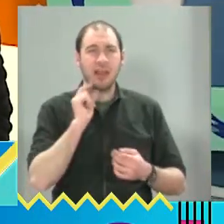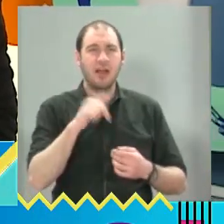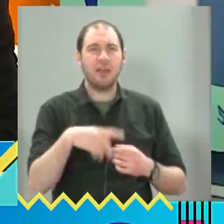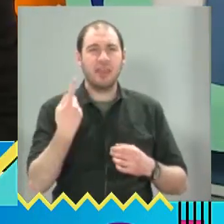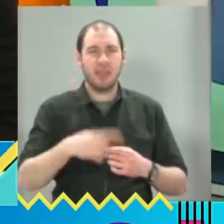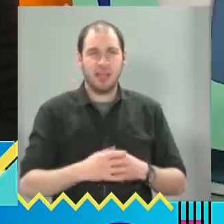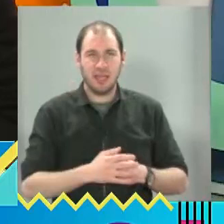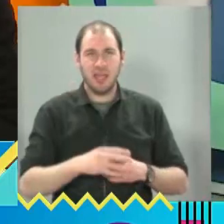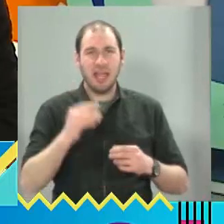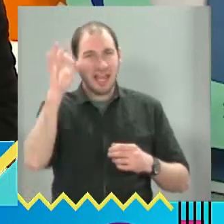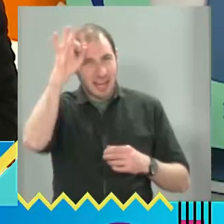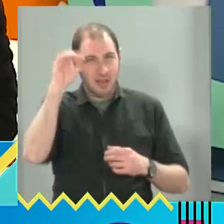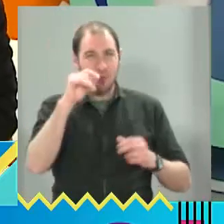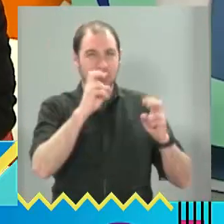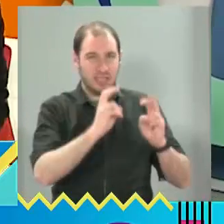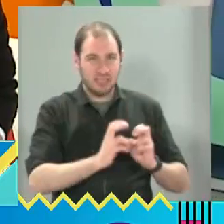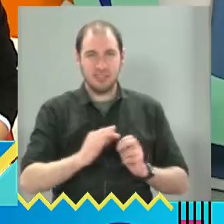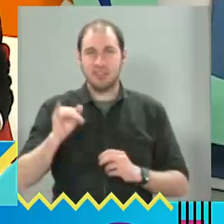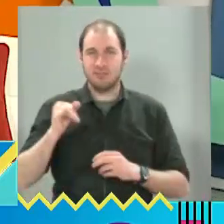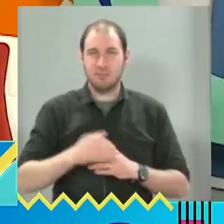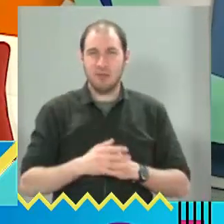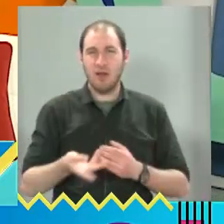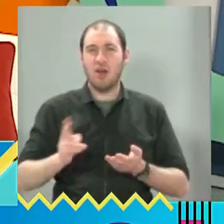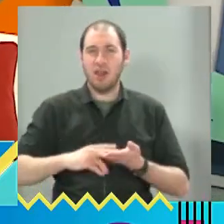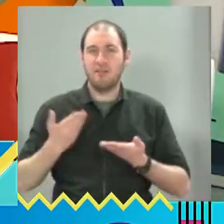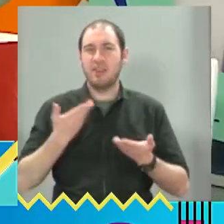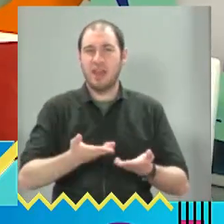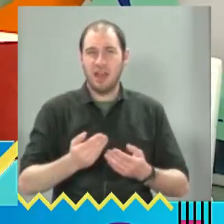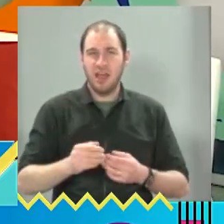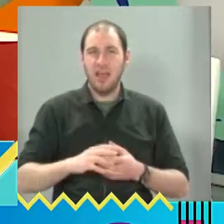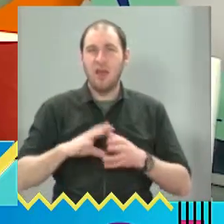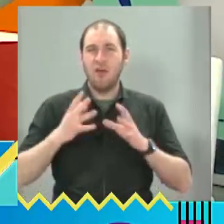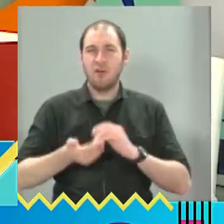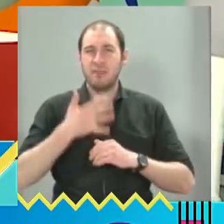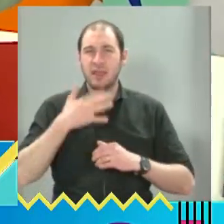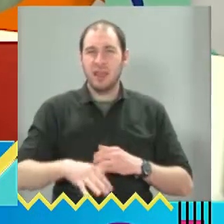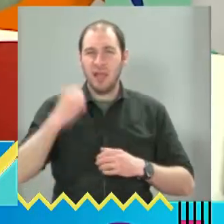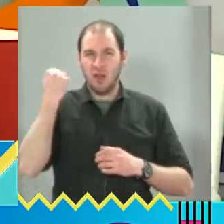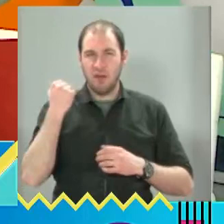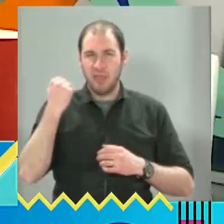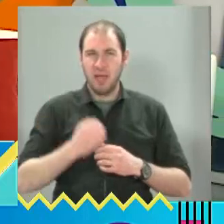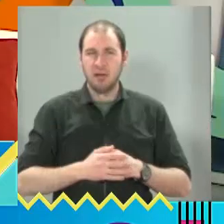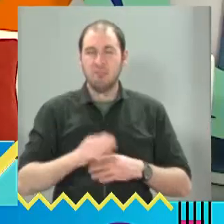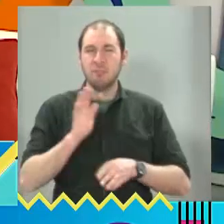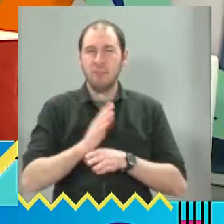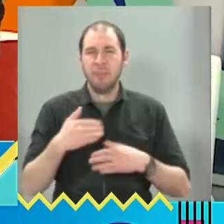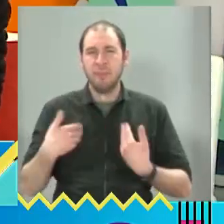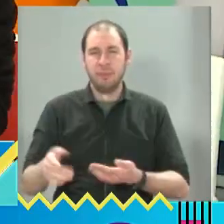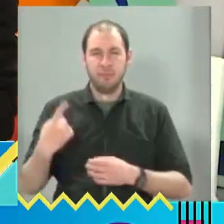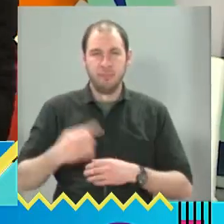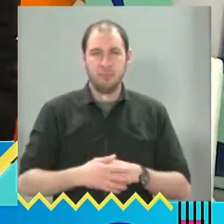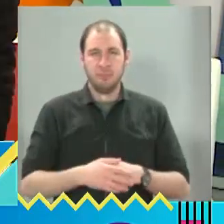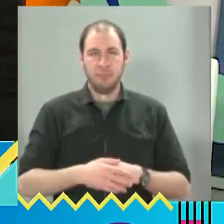está relacionado a las neurociencias. Exactamente, un nuevo aporte a esa forma de entender la economía. ¿Qué se le aporta, sí?